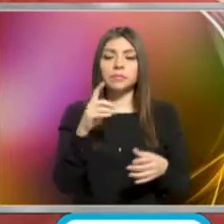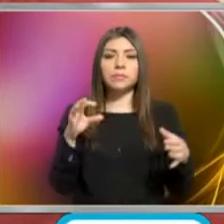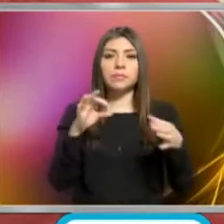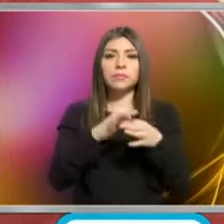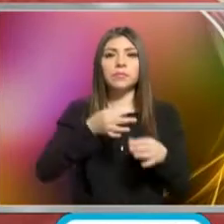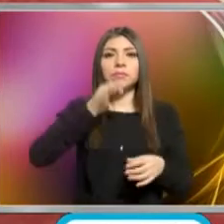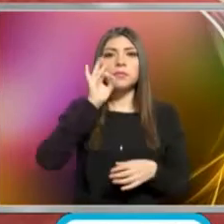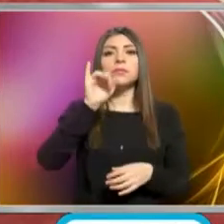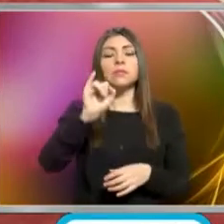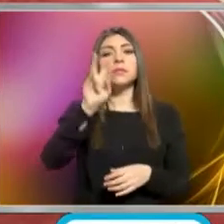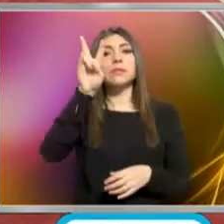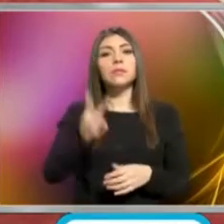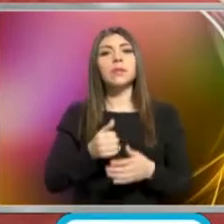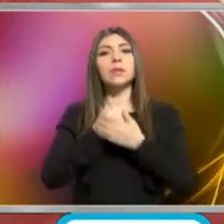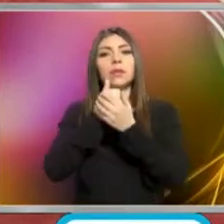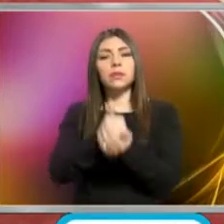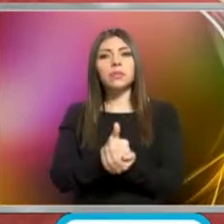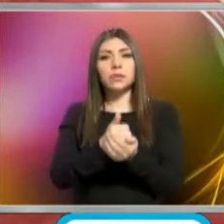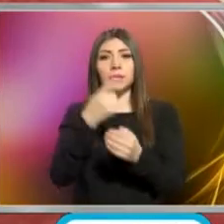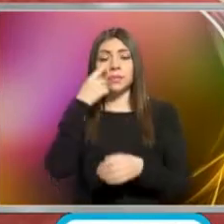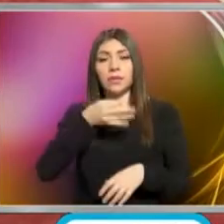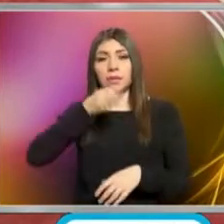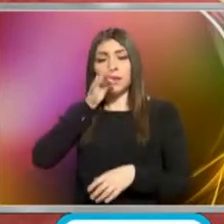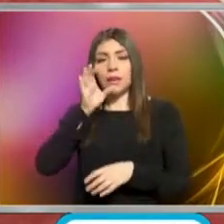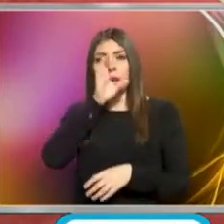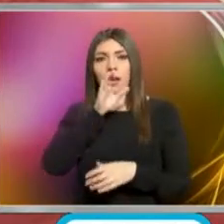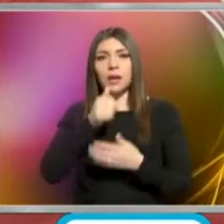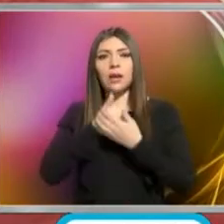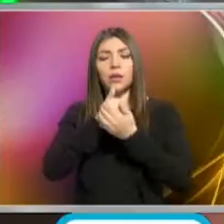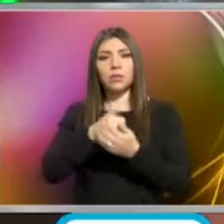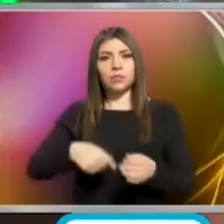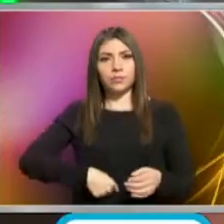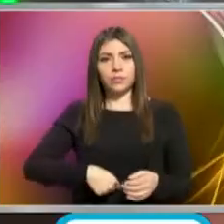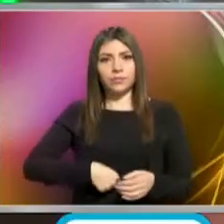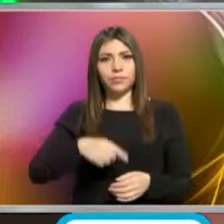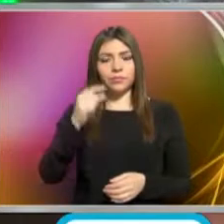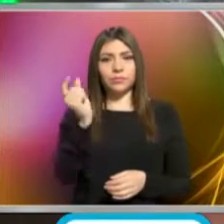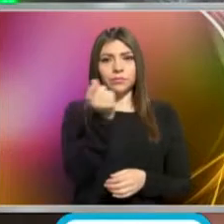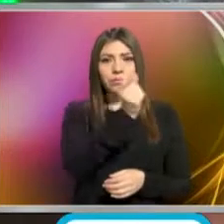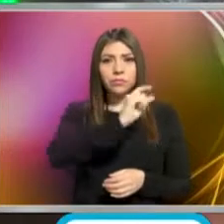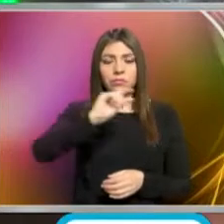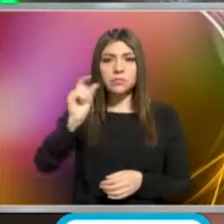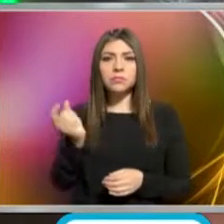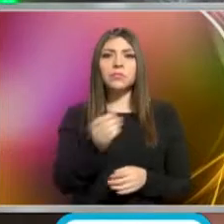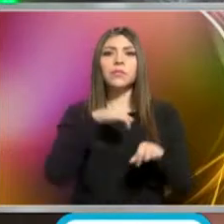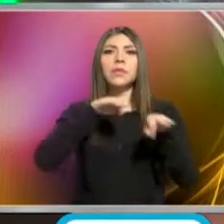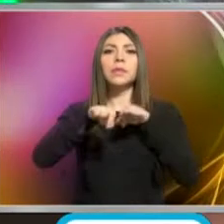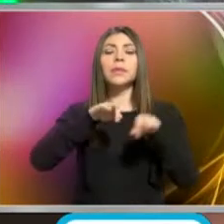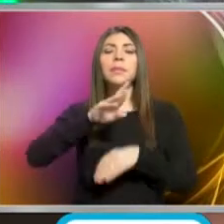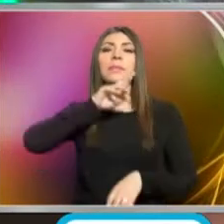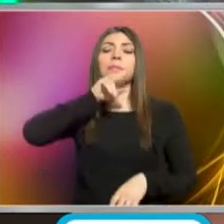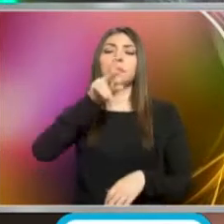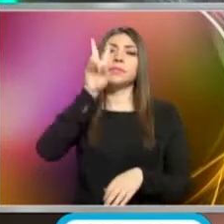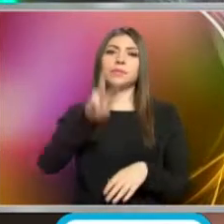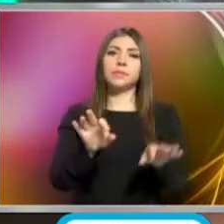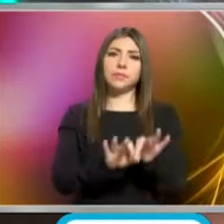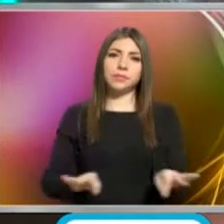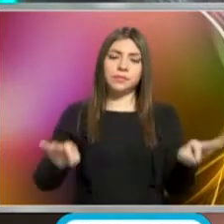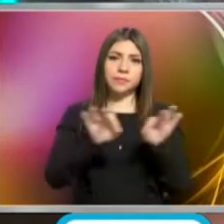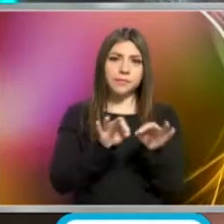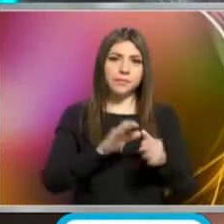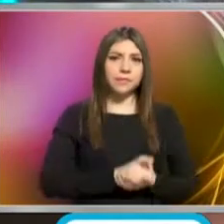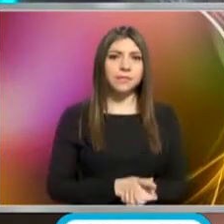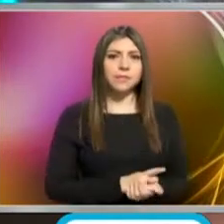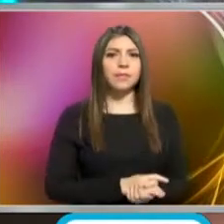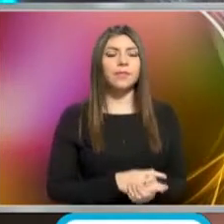todos los jugos gástricos y tener despertar a los intestinos y todo vaya fluyendo. Entonces es súper importante. Cintia, ¿cuál es